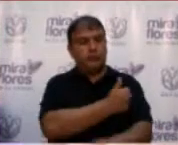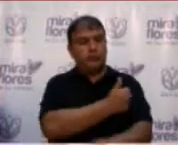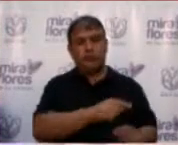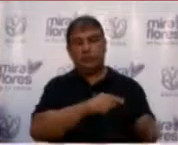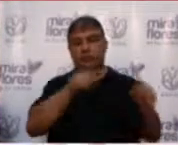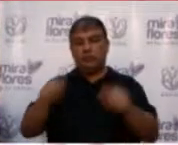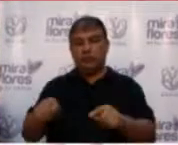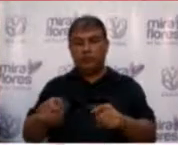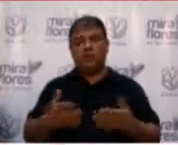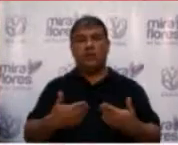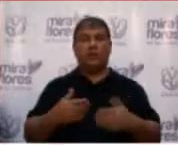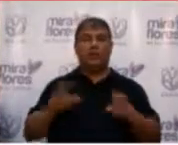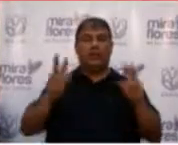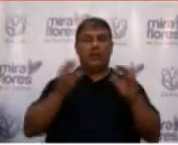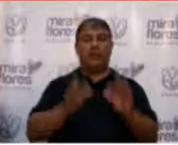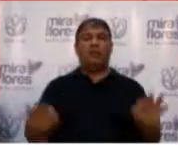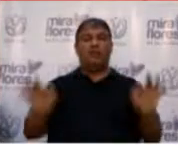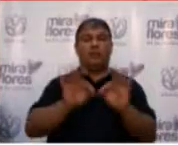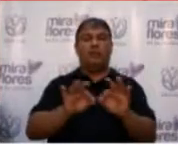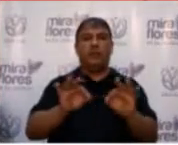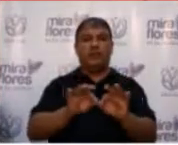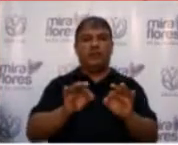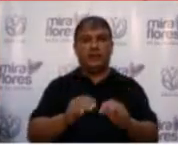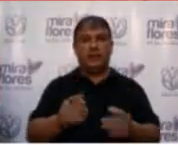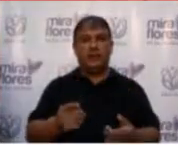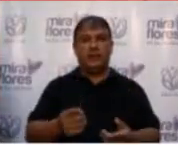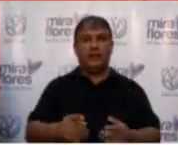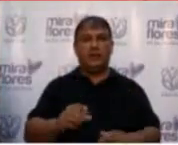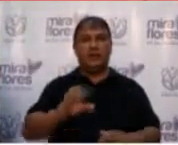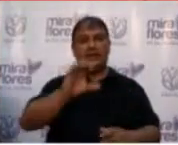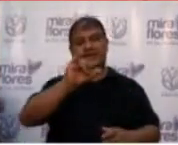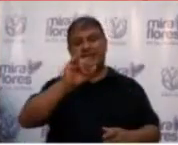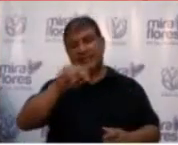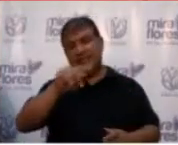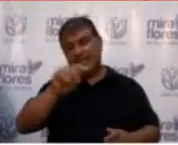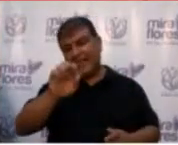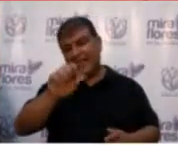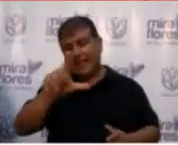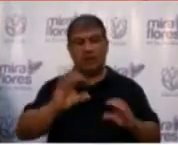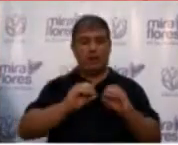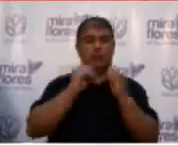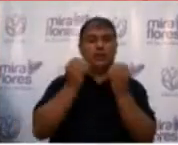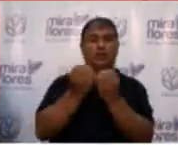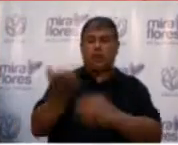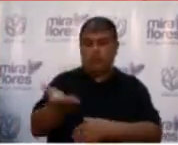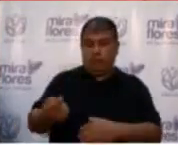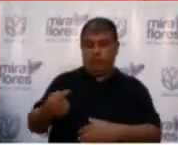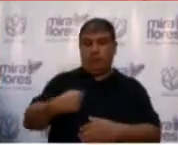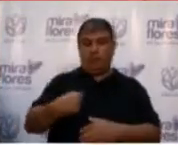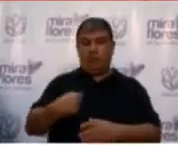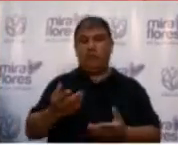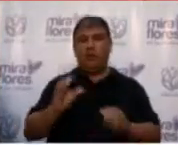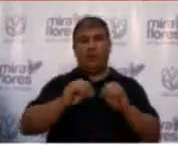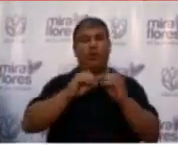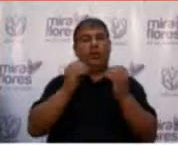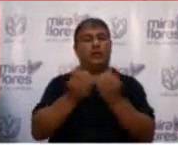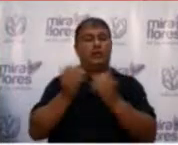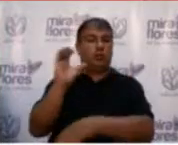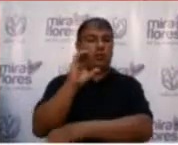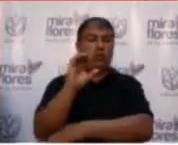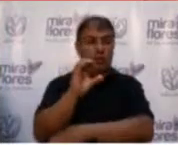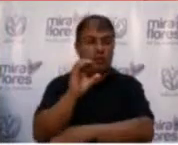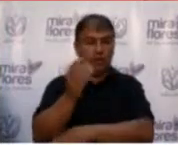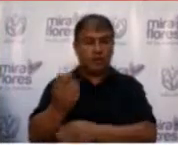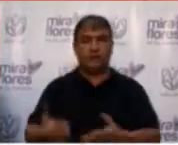Porque ha sido un tema sumamente valioso. Sintel, que es la organización que me invitó y que es una organización